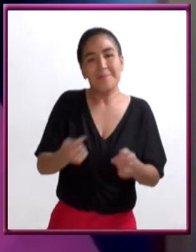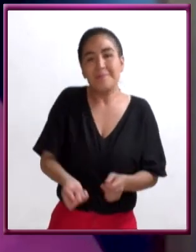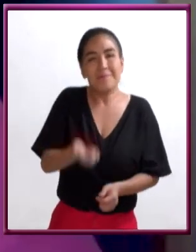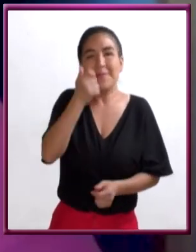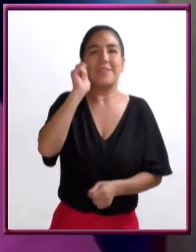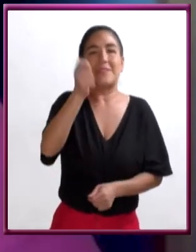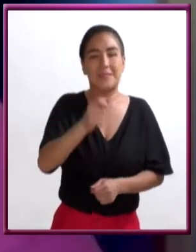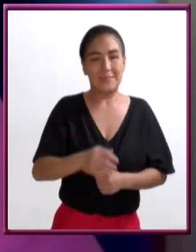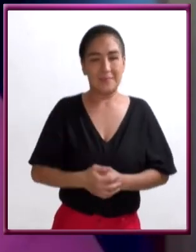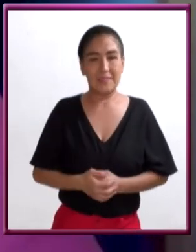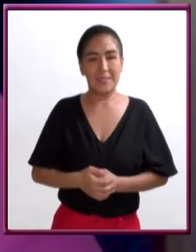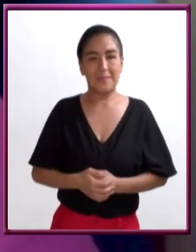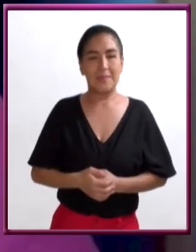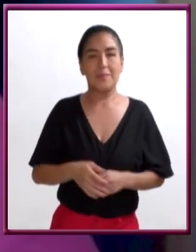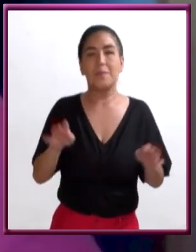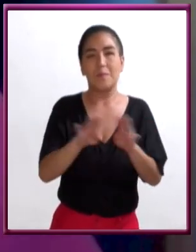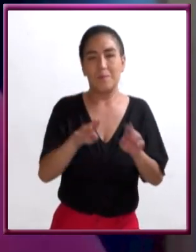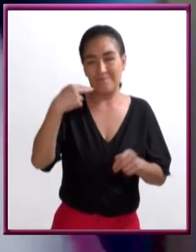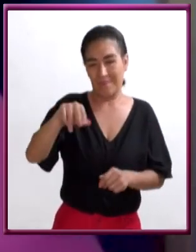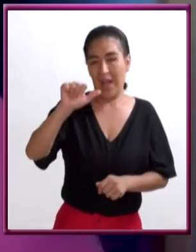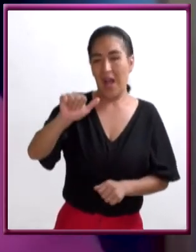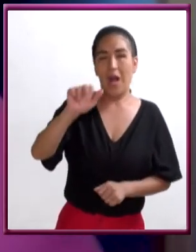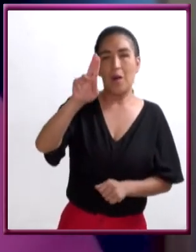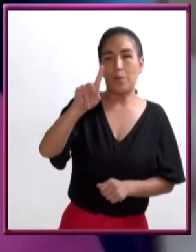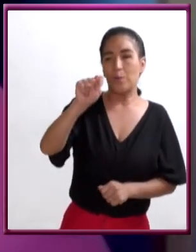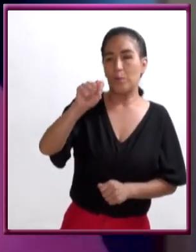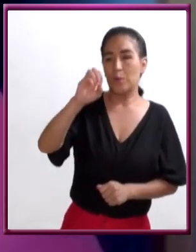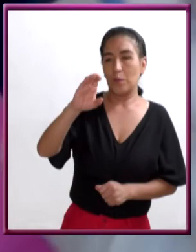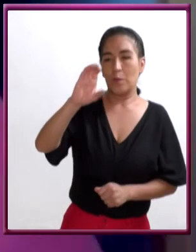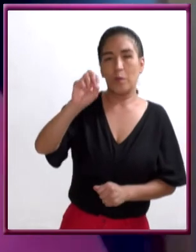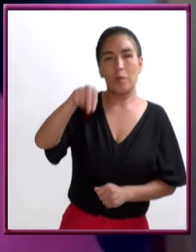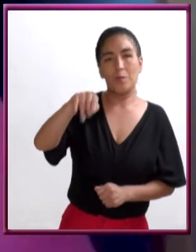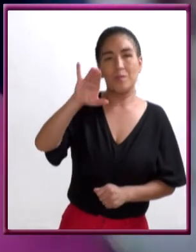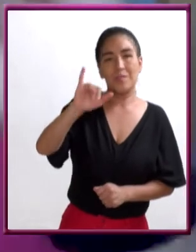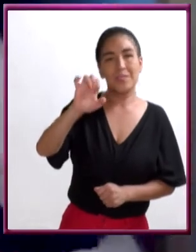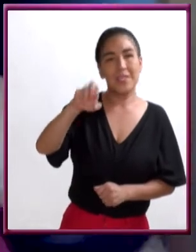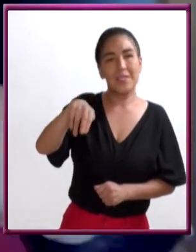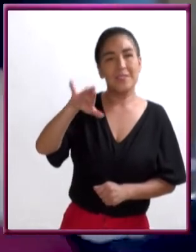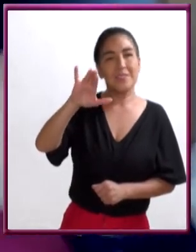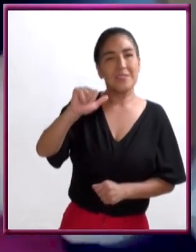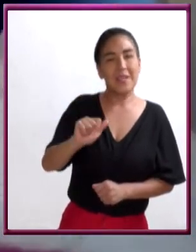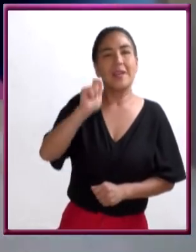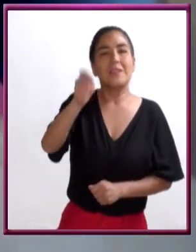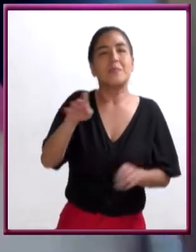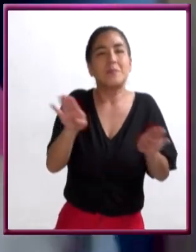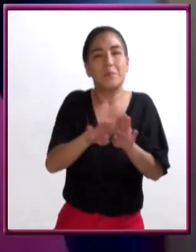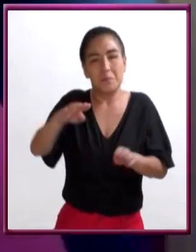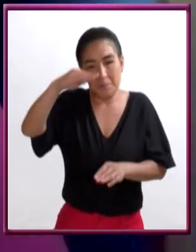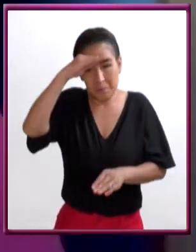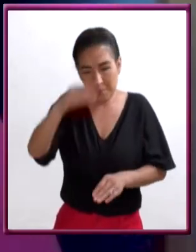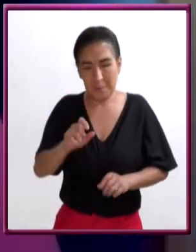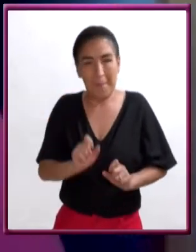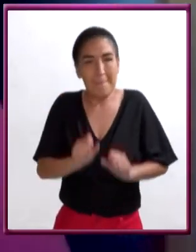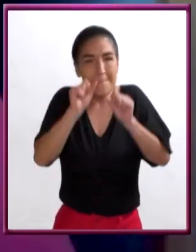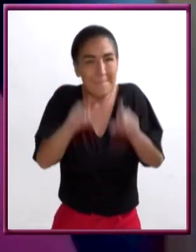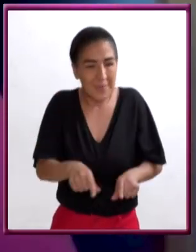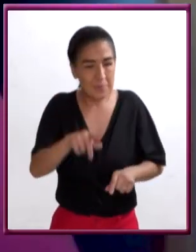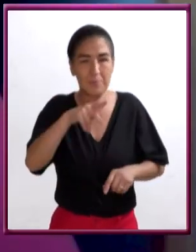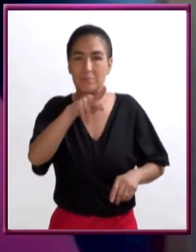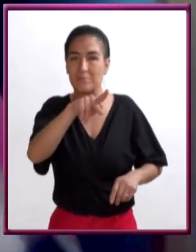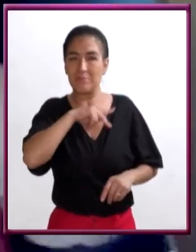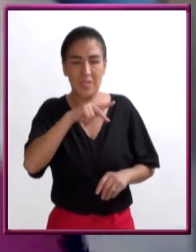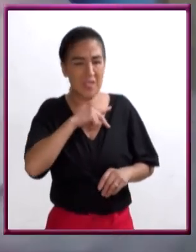primera condición es la autoconciencia, ¿sí? Del fenómeno, las características de lo que esto